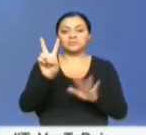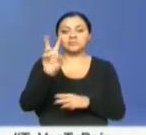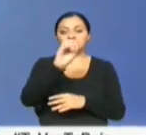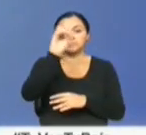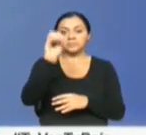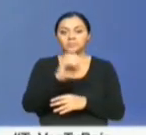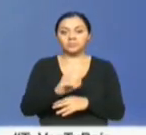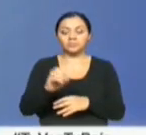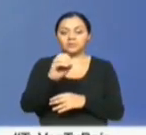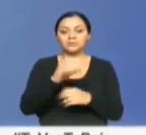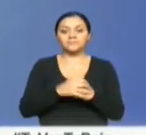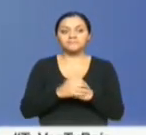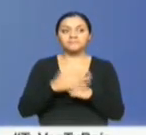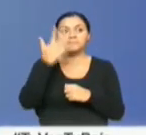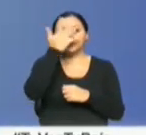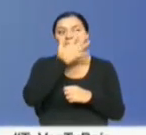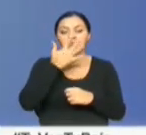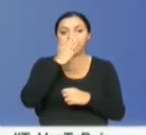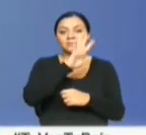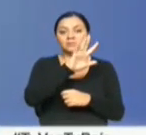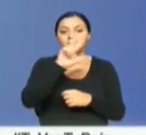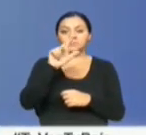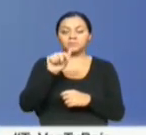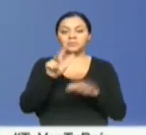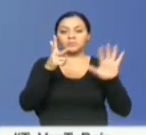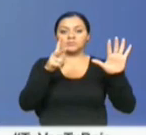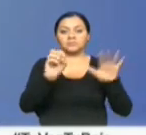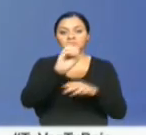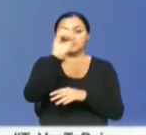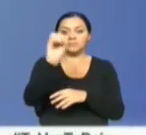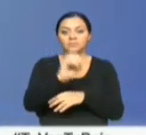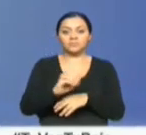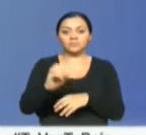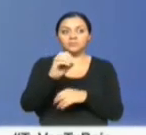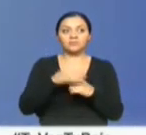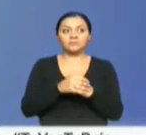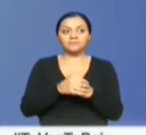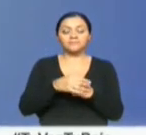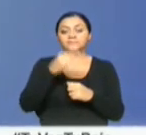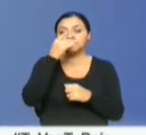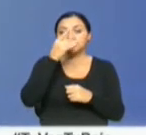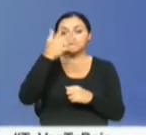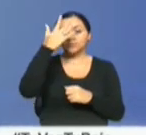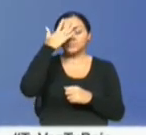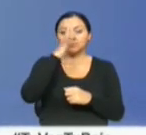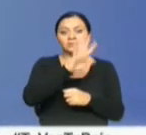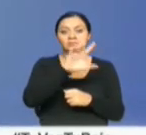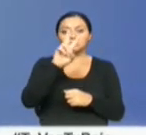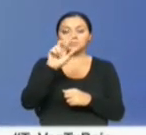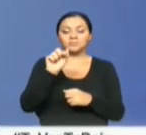53.67%. Esmeraldas, con el 53.80%. Santo Domingo de los Áchilas,